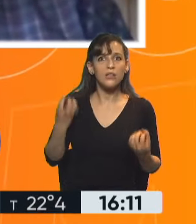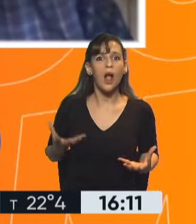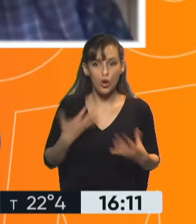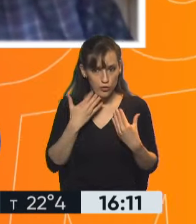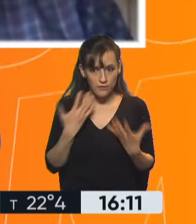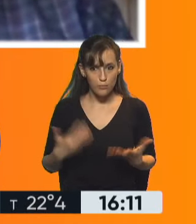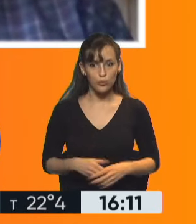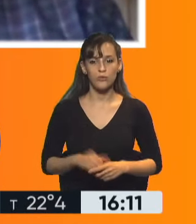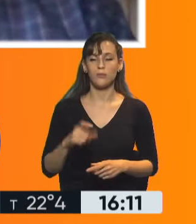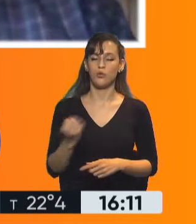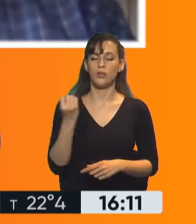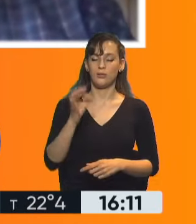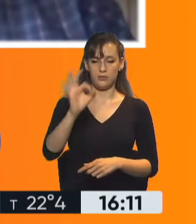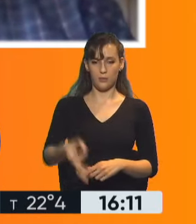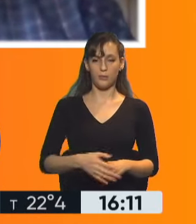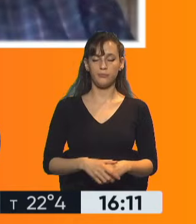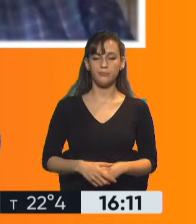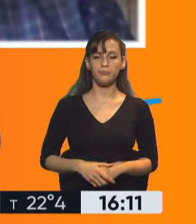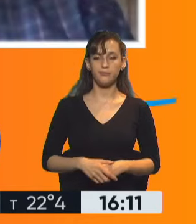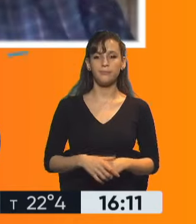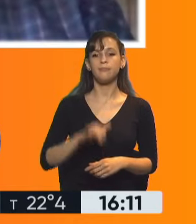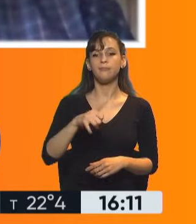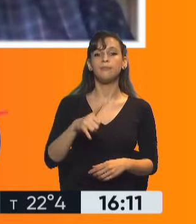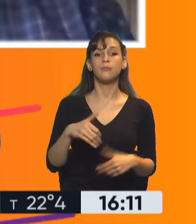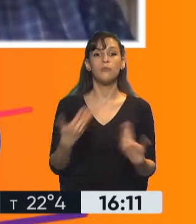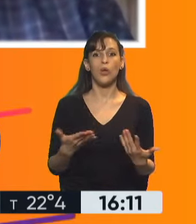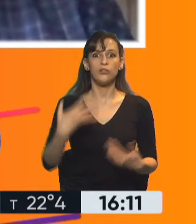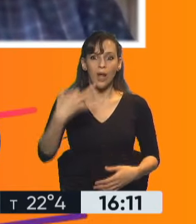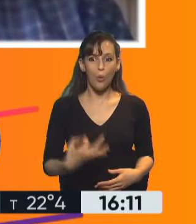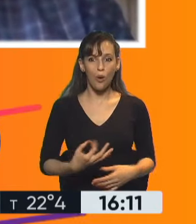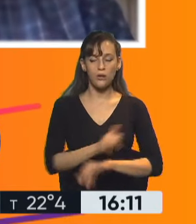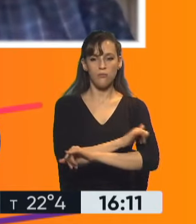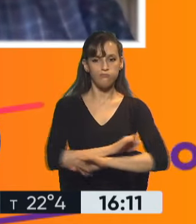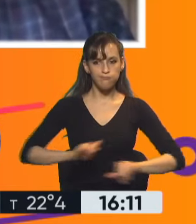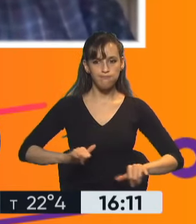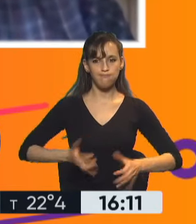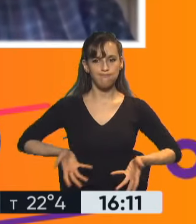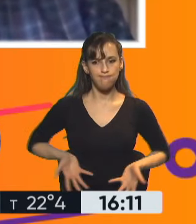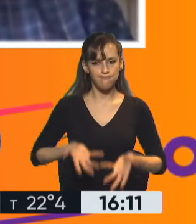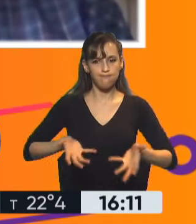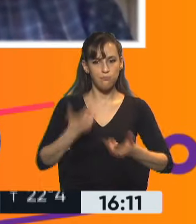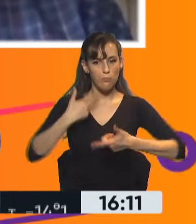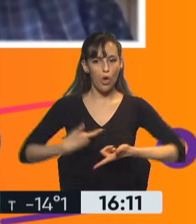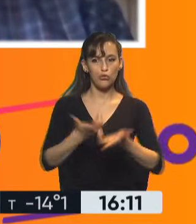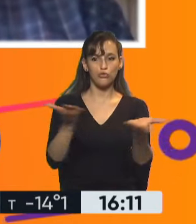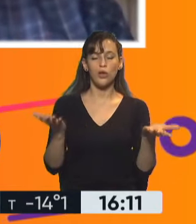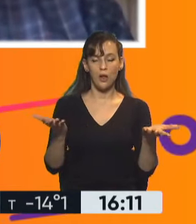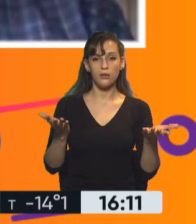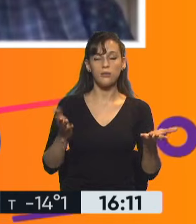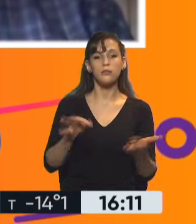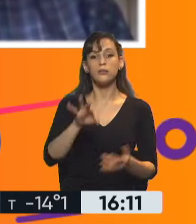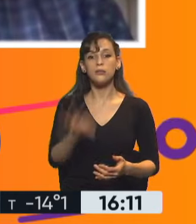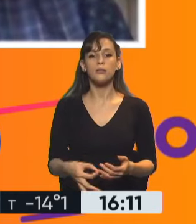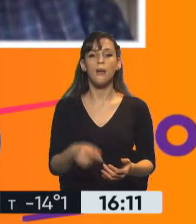importante. Totalmente, y por eso está bueno difundirlo, ¿no? También y mostrarlo y saber un poco qué importancia